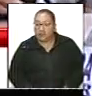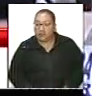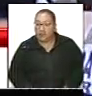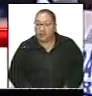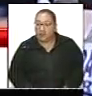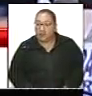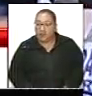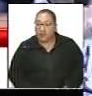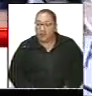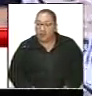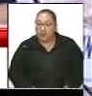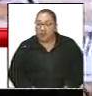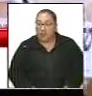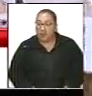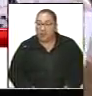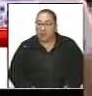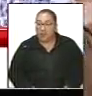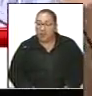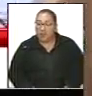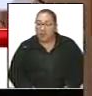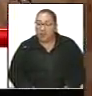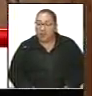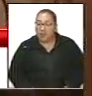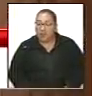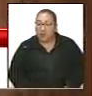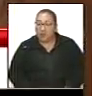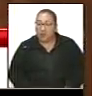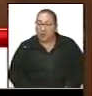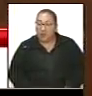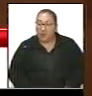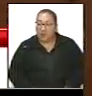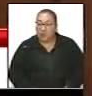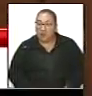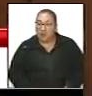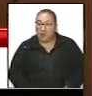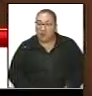participación del congresista Edmundo del Águila, y tiene la palabra el congresista Edgar Ochoa.